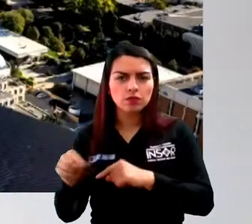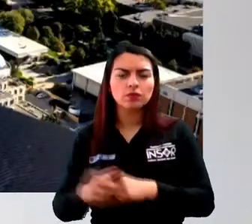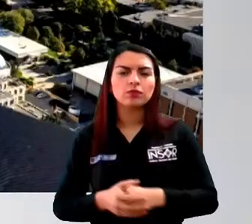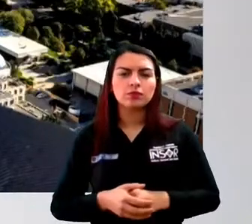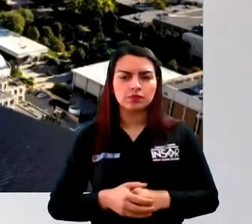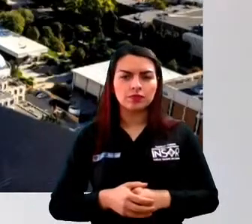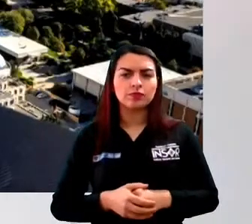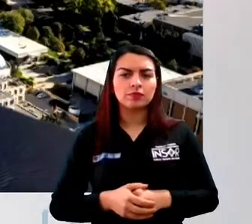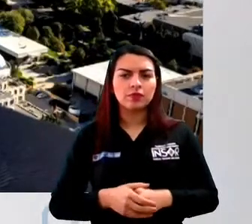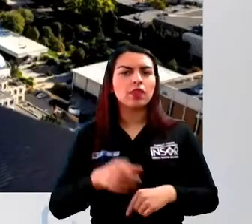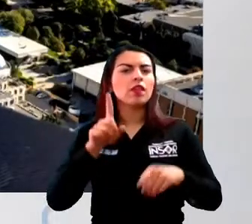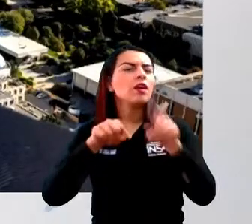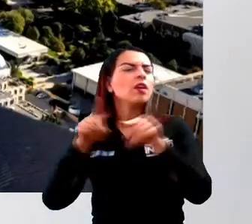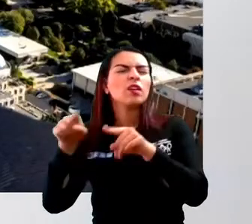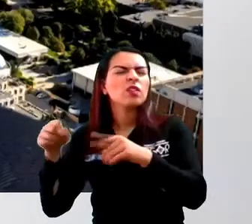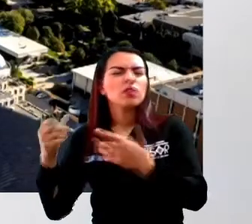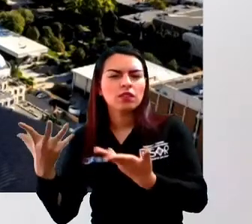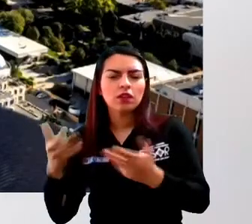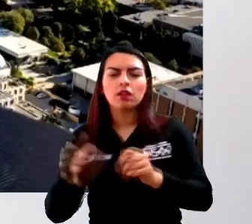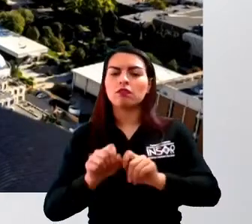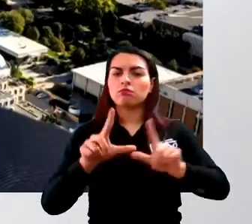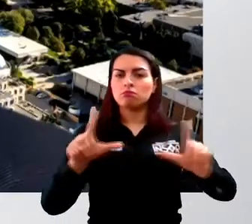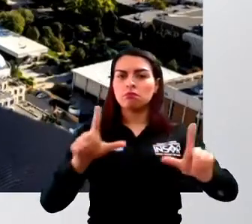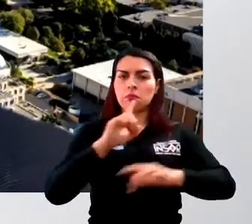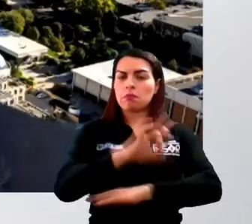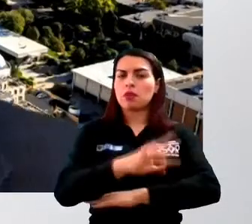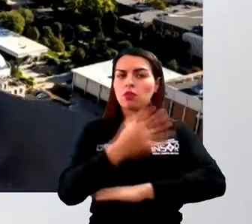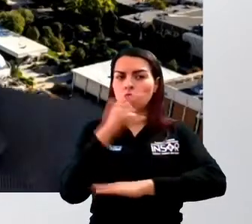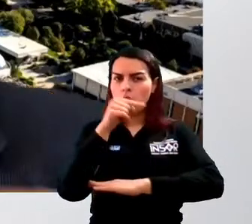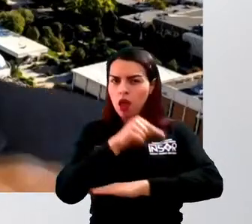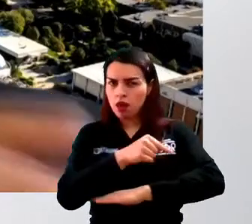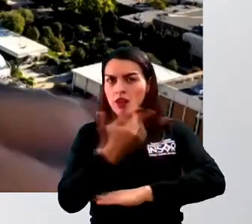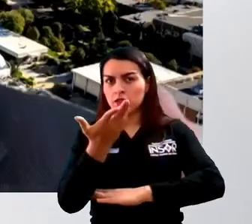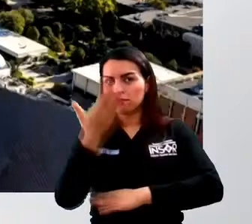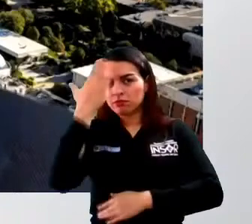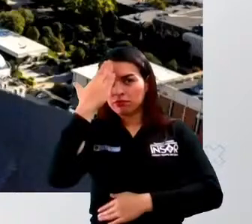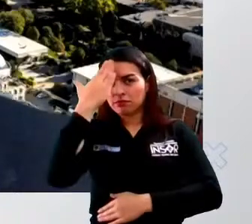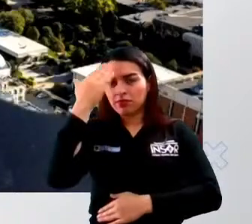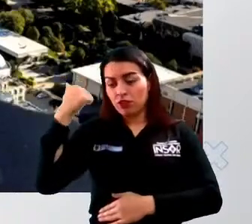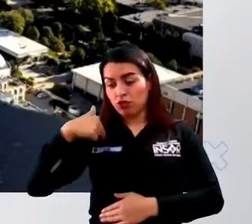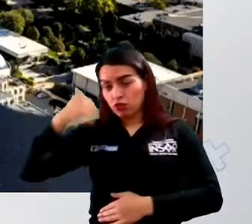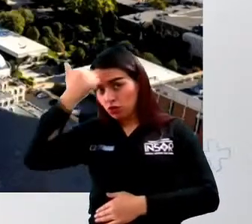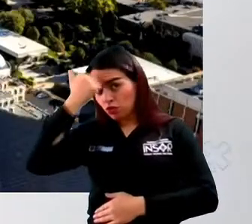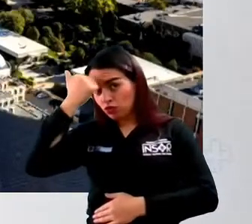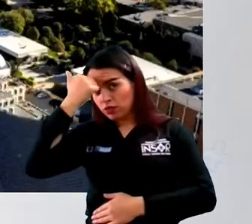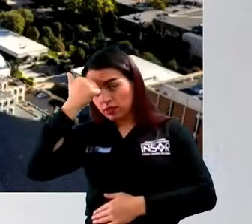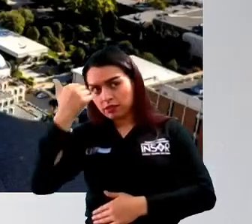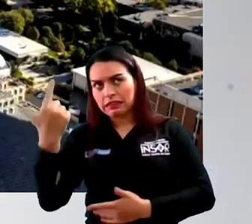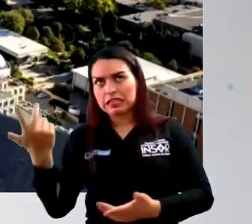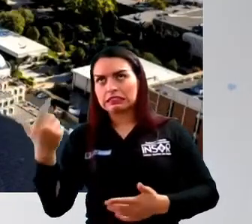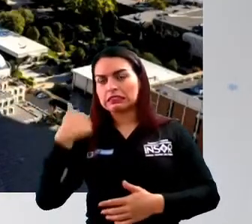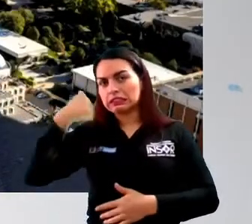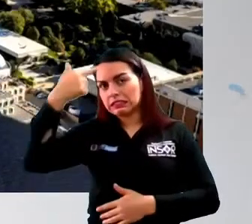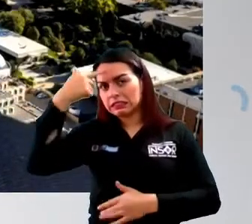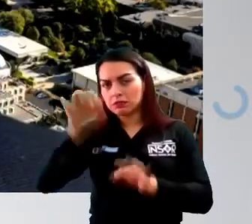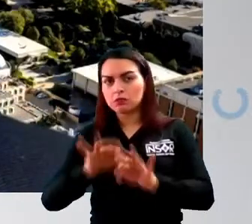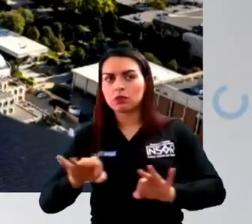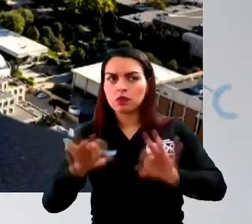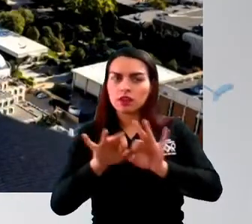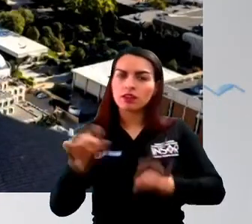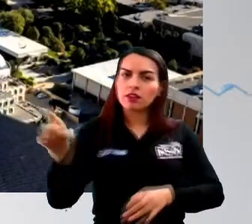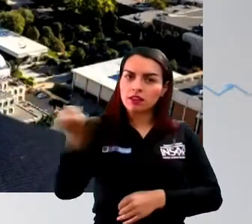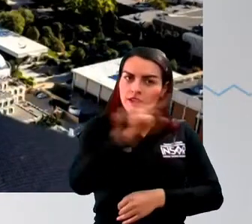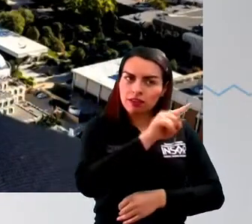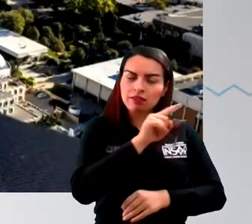en el espacio virtual, como docentes, se nos olvida sobre la conexión a estos, a estas